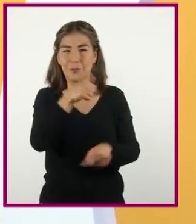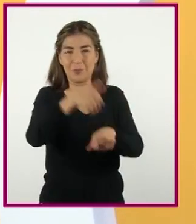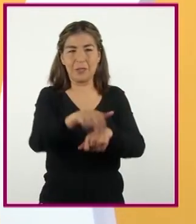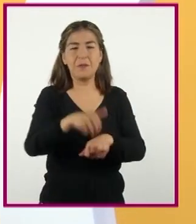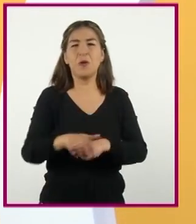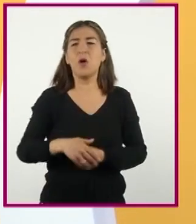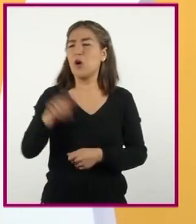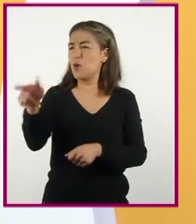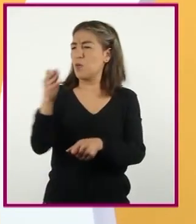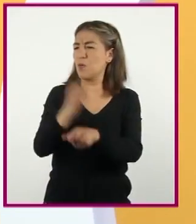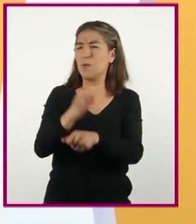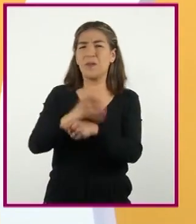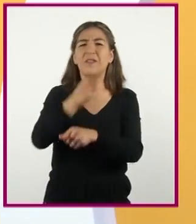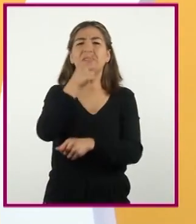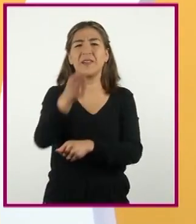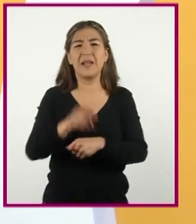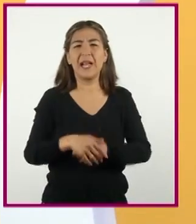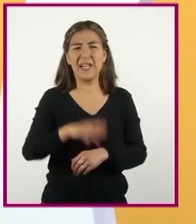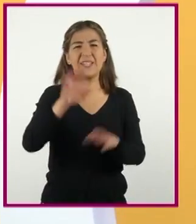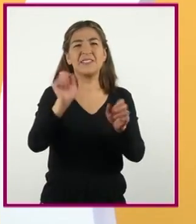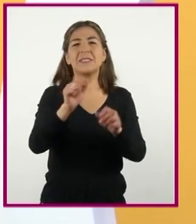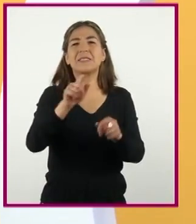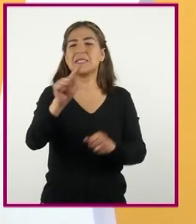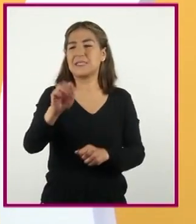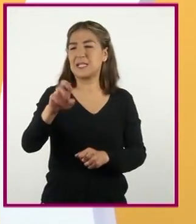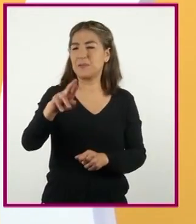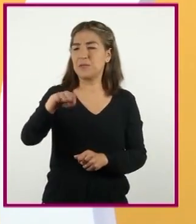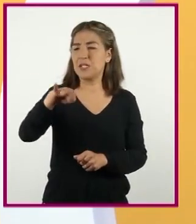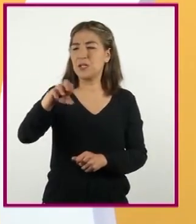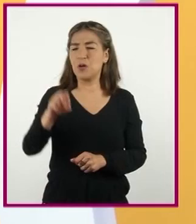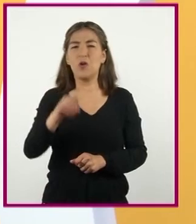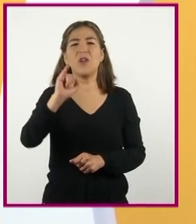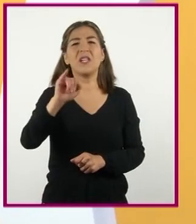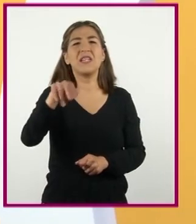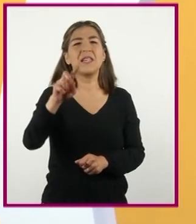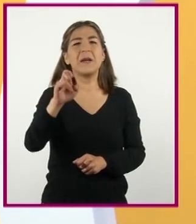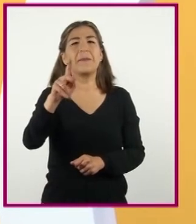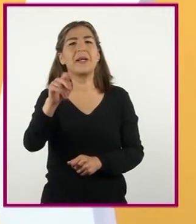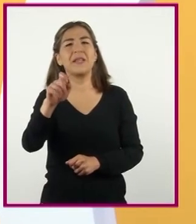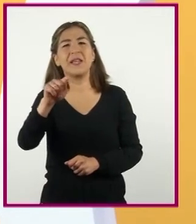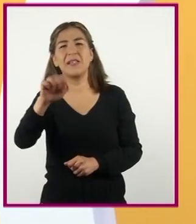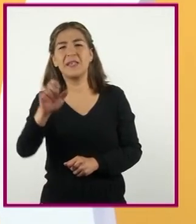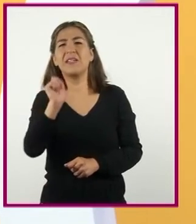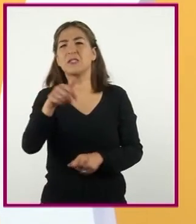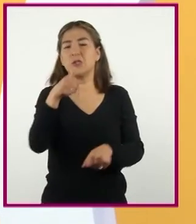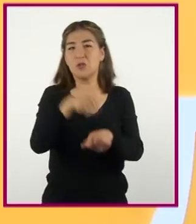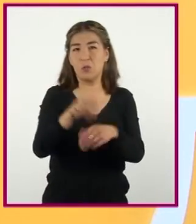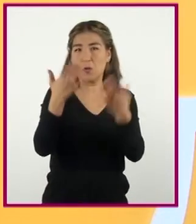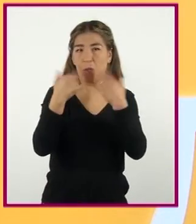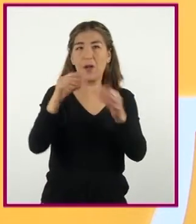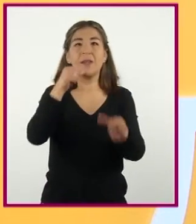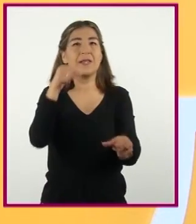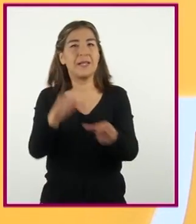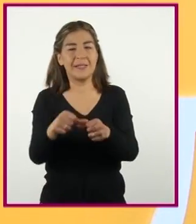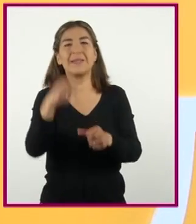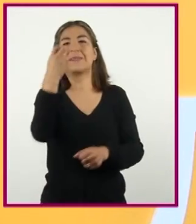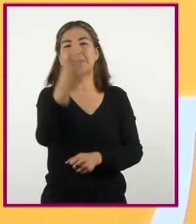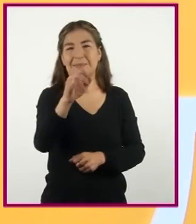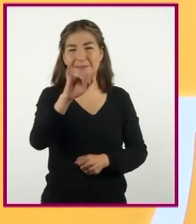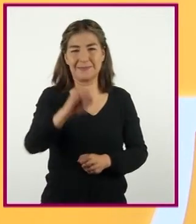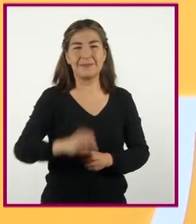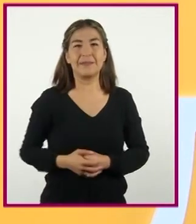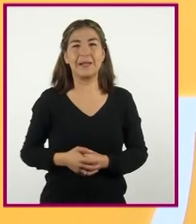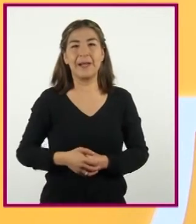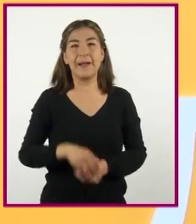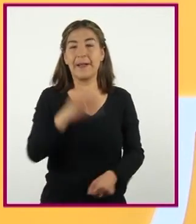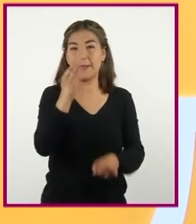que mencionó términos independientes. ¿Son los números que no tienen la parte literal? Así es, Leslie. Como